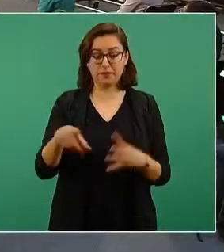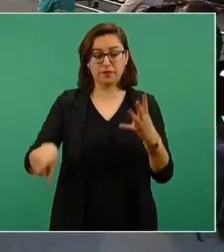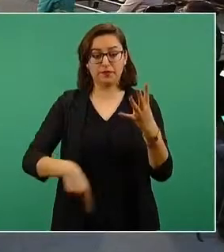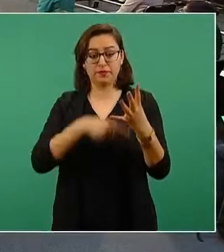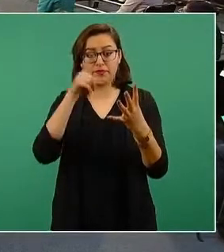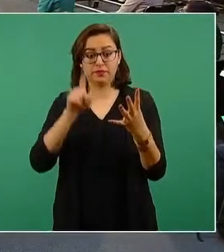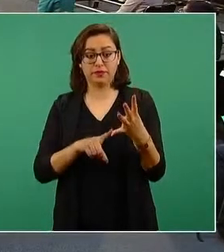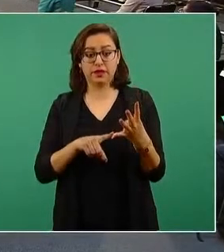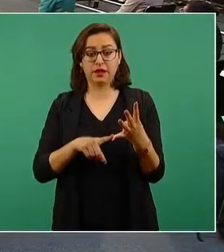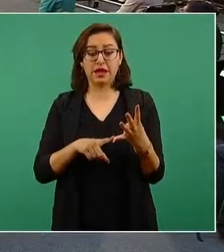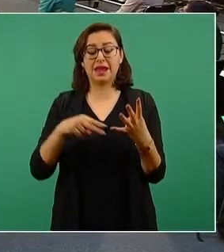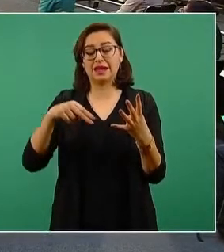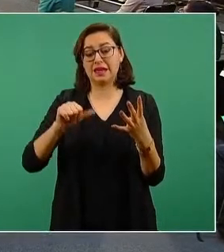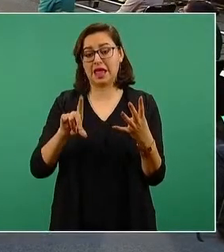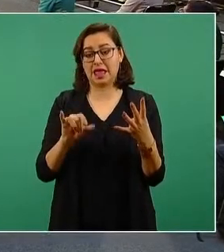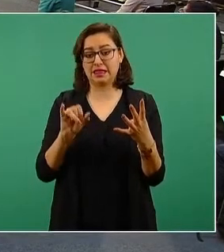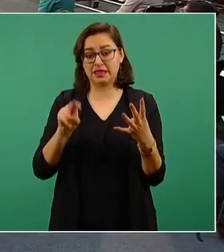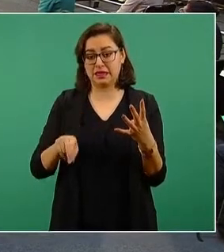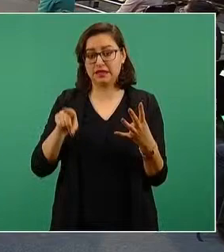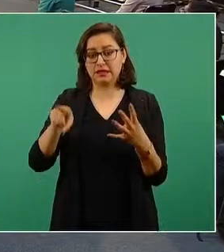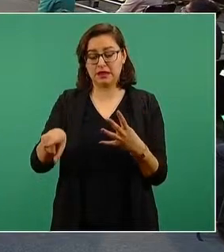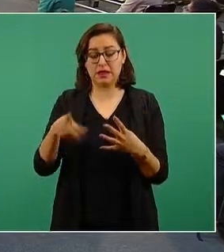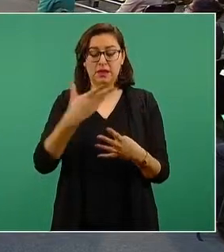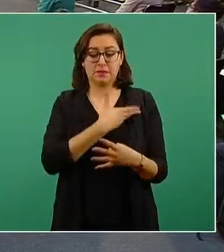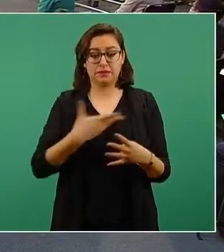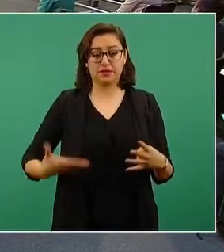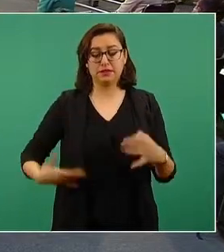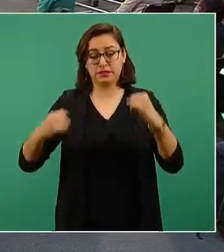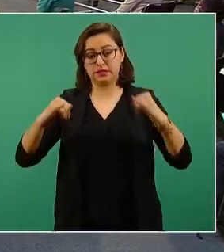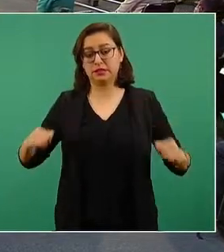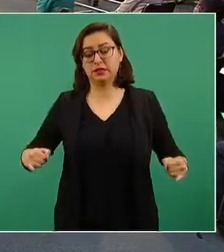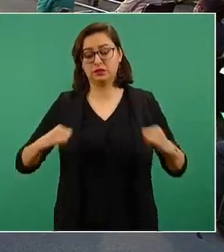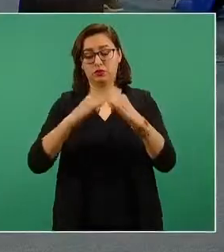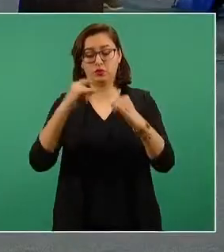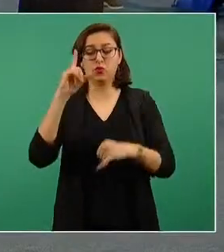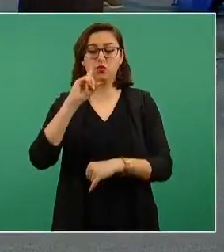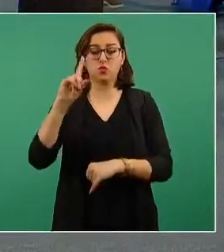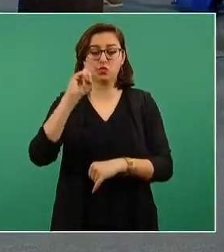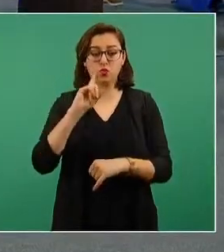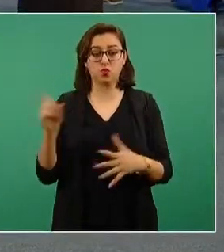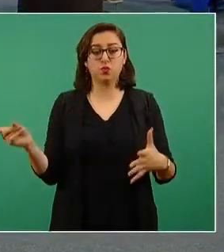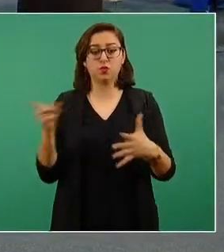Nadine Gassman, que es la presidenta del Instituto Nacional de Mujeres, desde luego